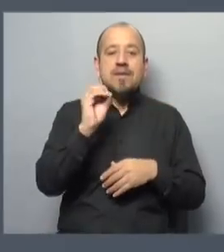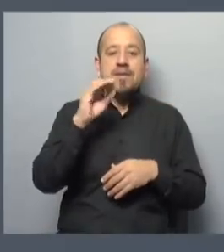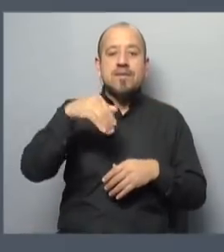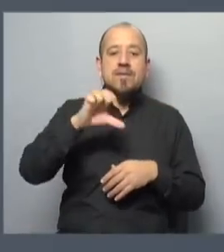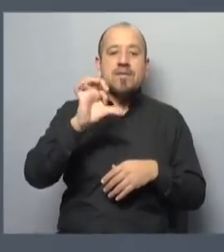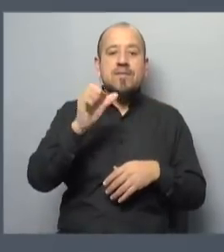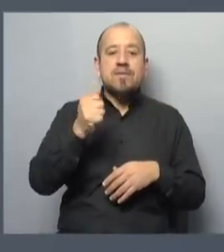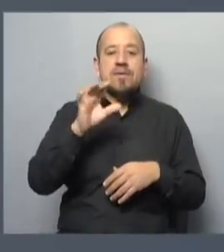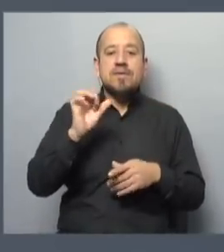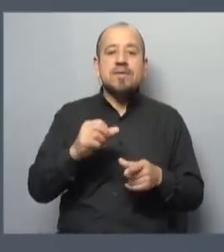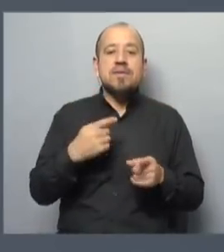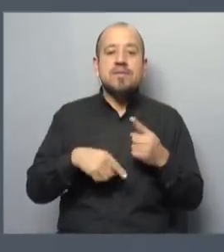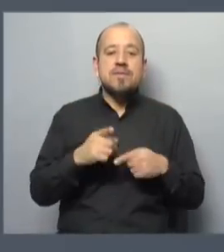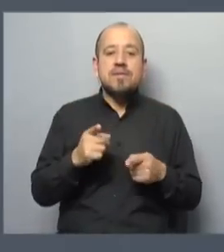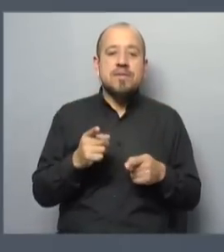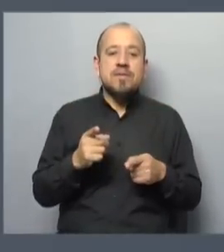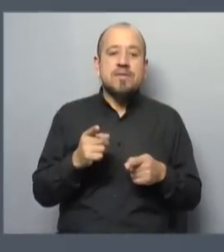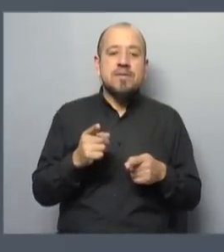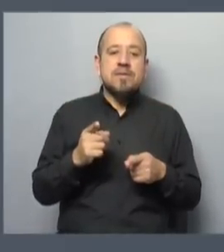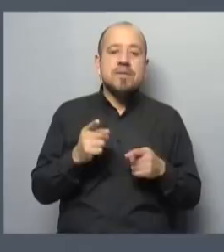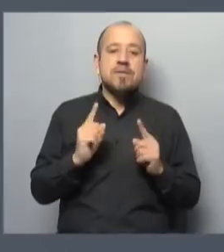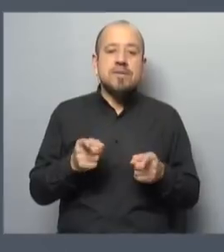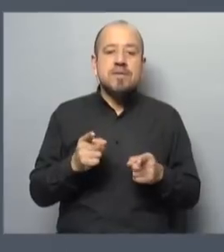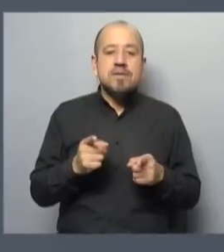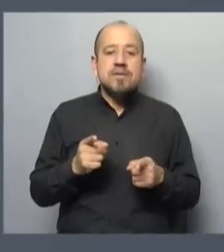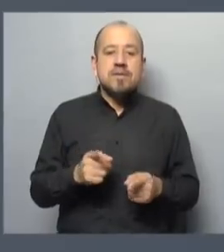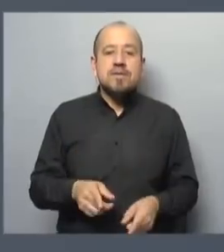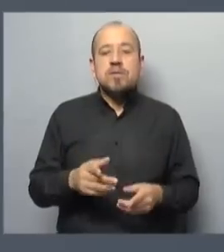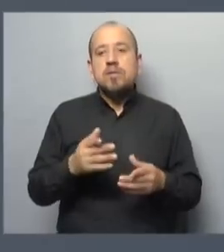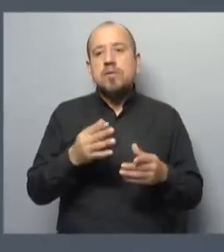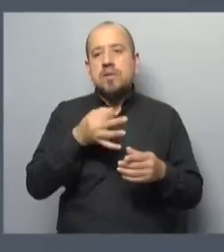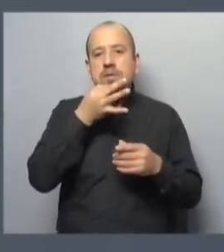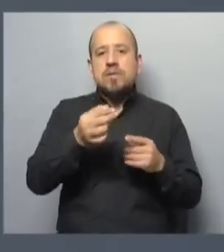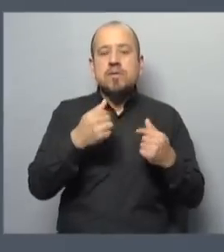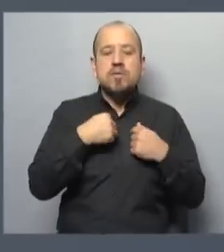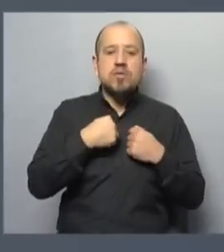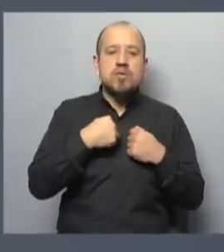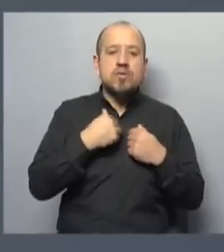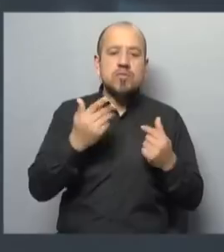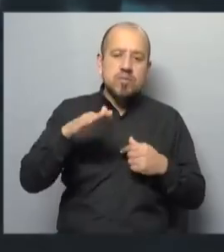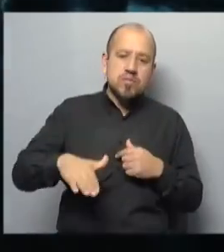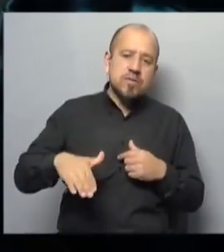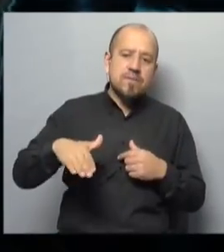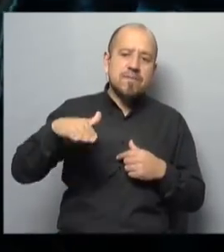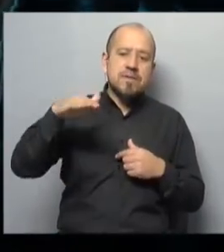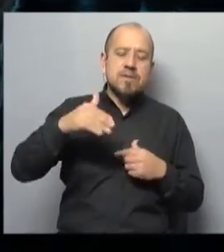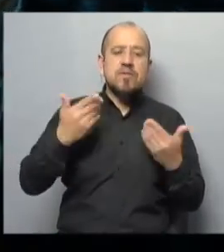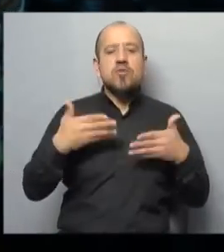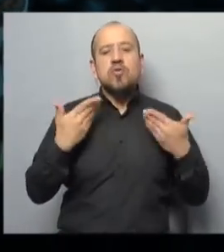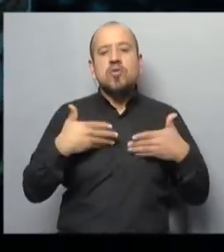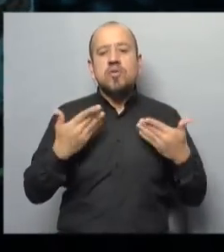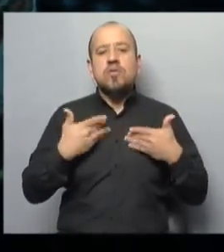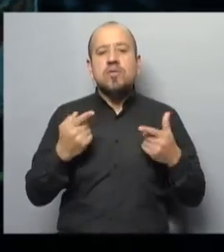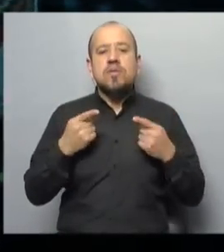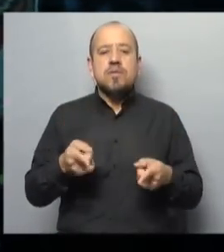y aparte para para también poder decir que tuve una infancia muy feliz repartía entre